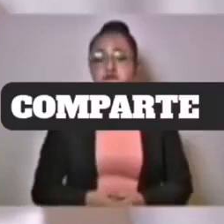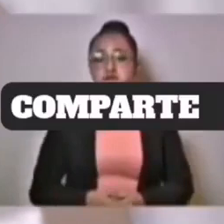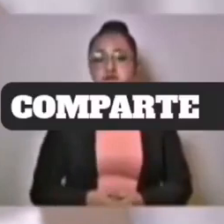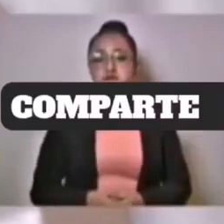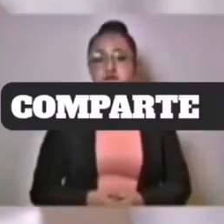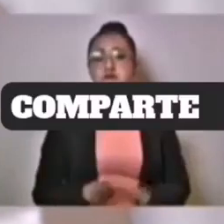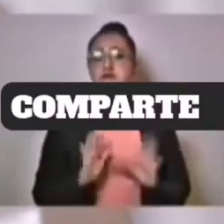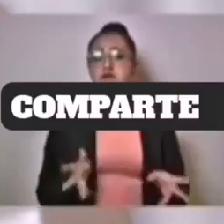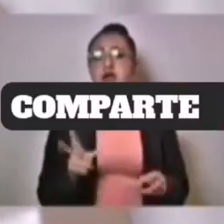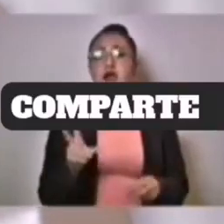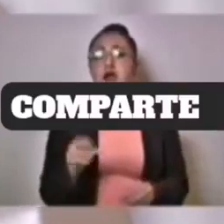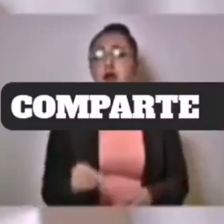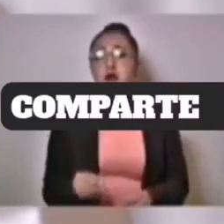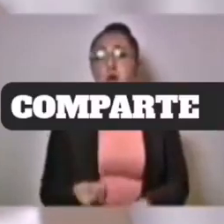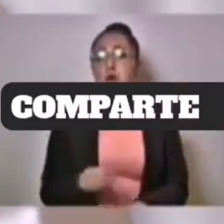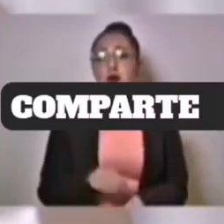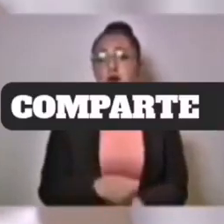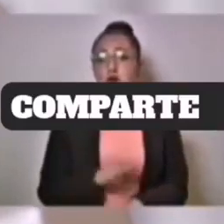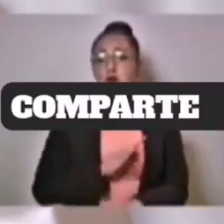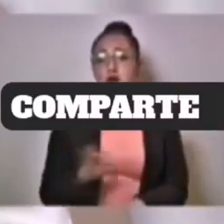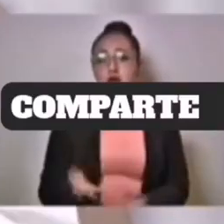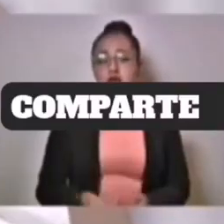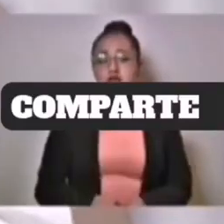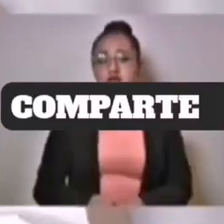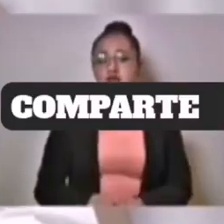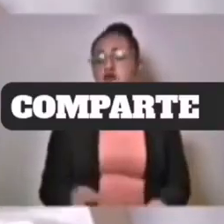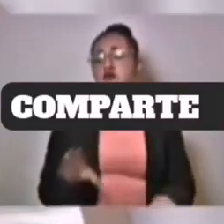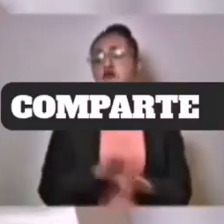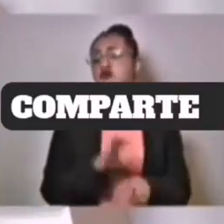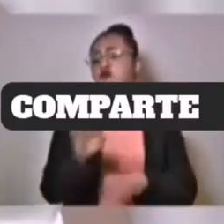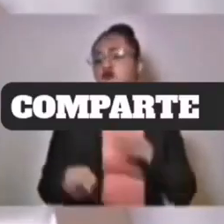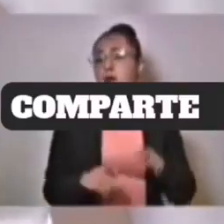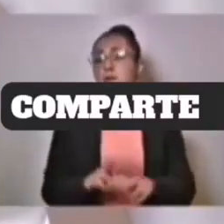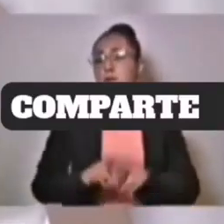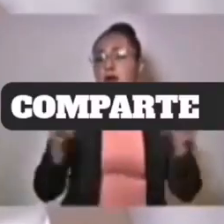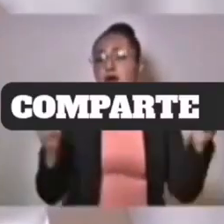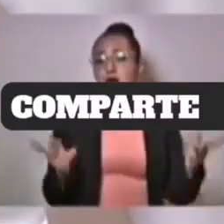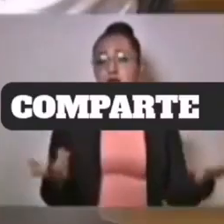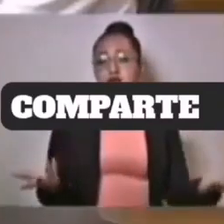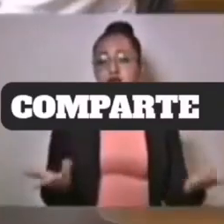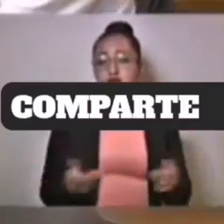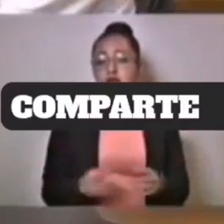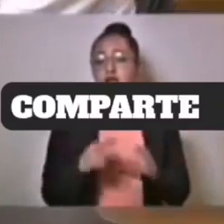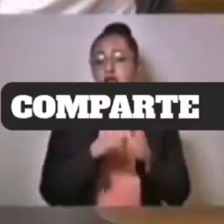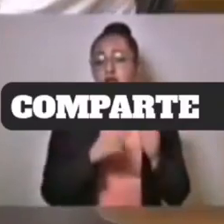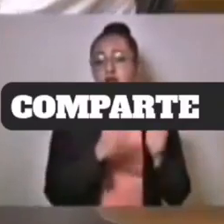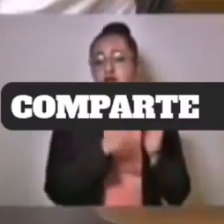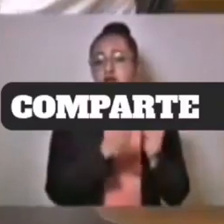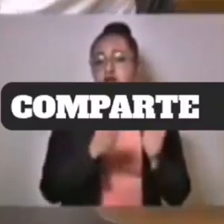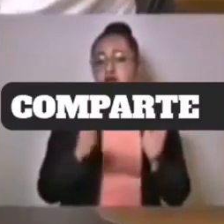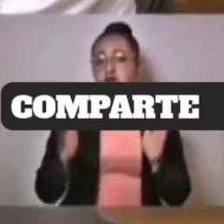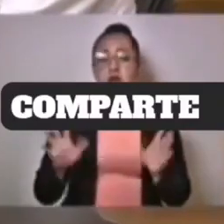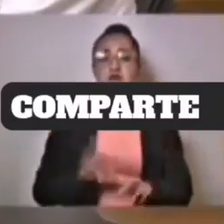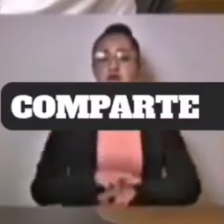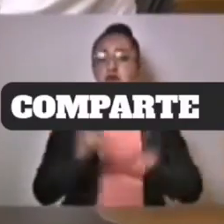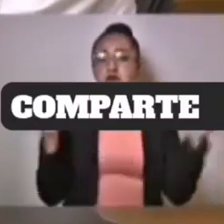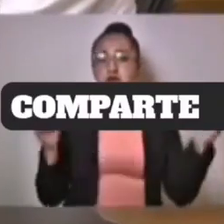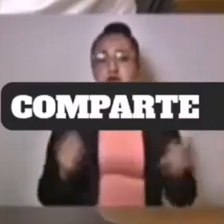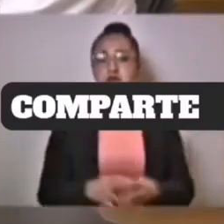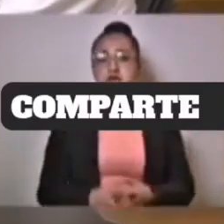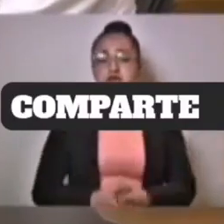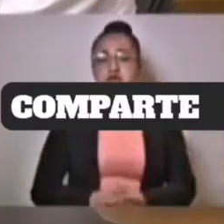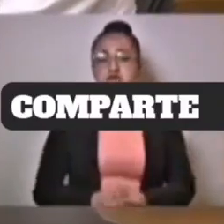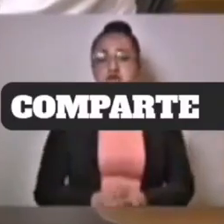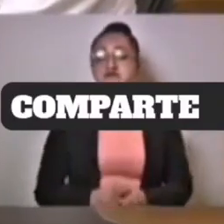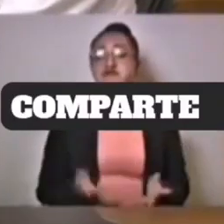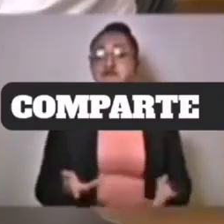Ya no van a ser aplicables. Van a romper con todo. Van a romper con todo.